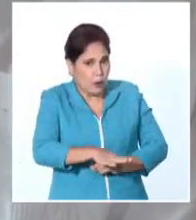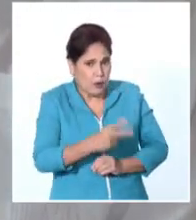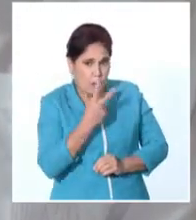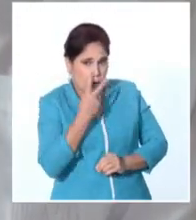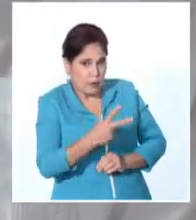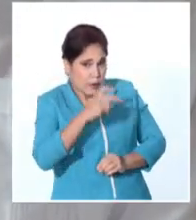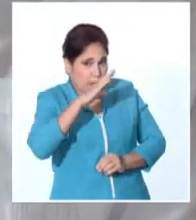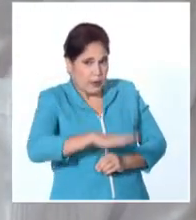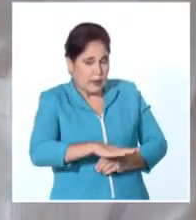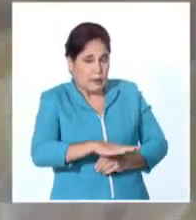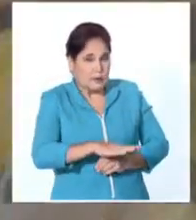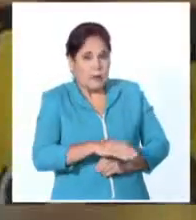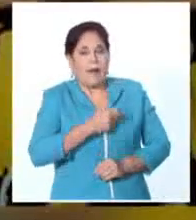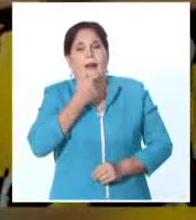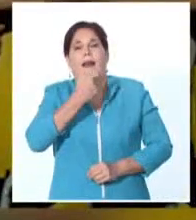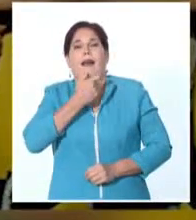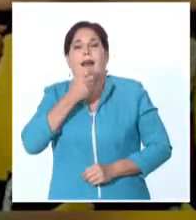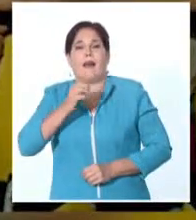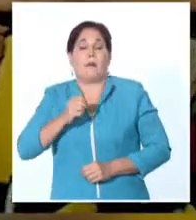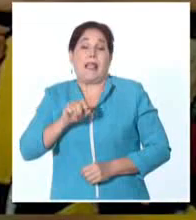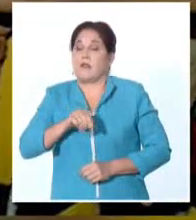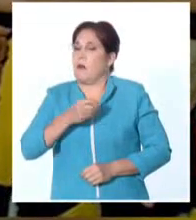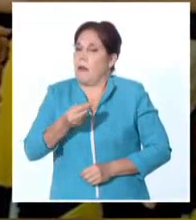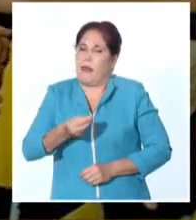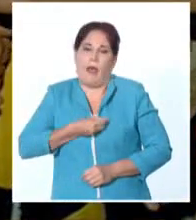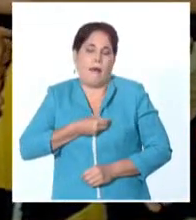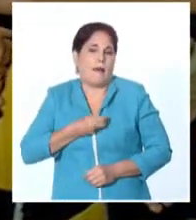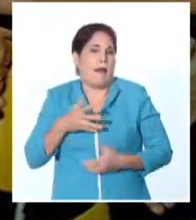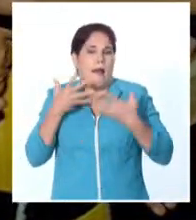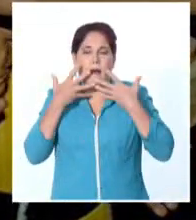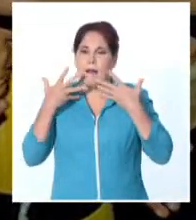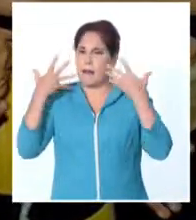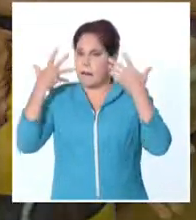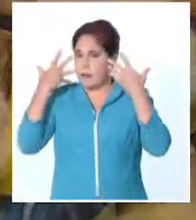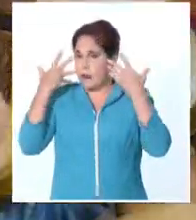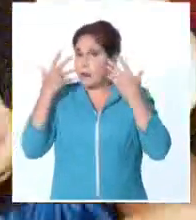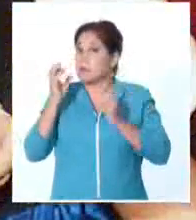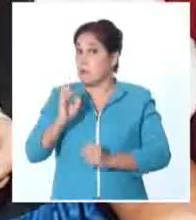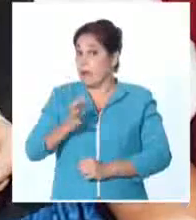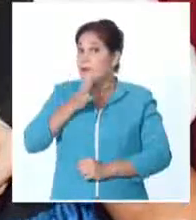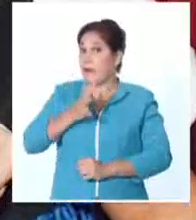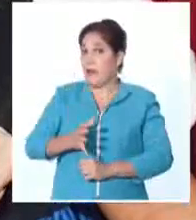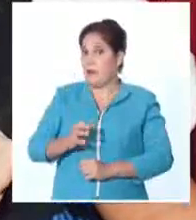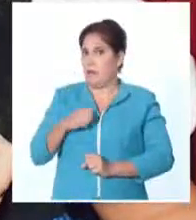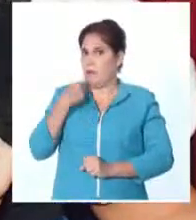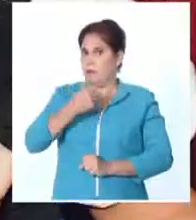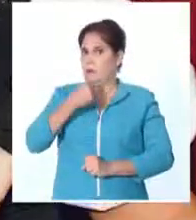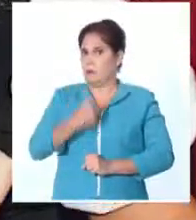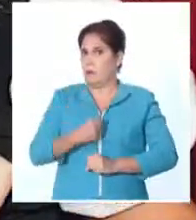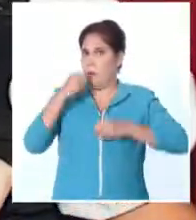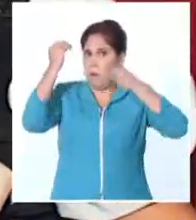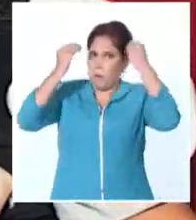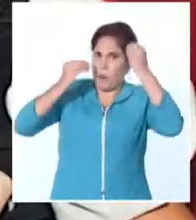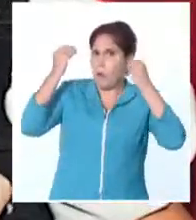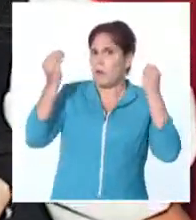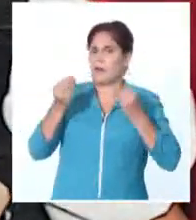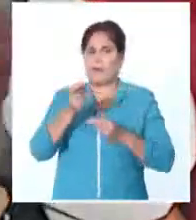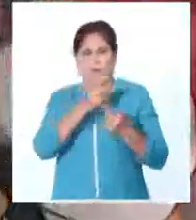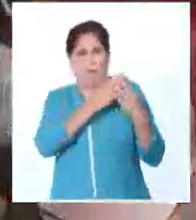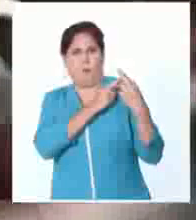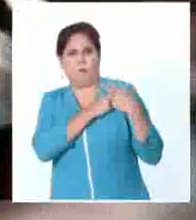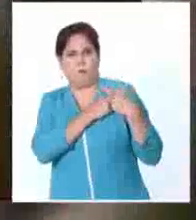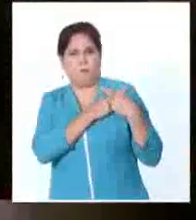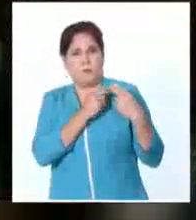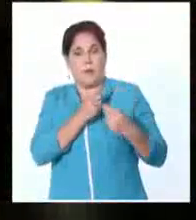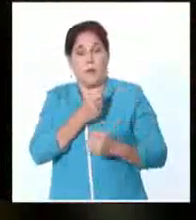tan contagiosa que tú disfrutas tanto de una persona como él, con sus preocupaciones, con sus responsabilidades.